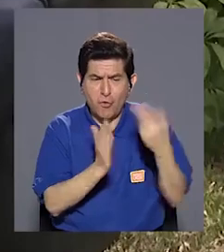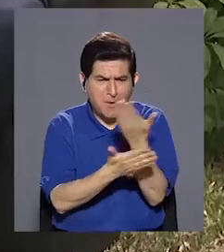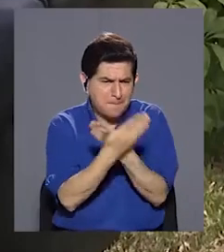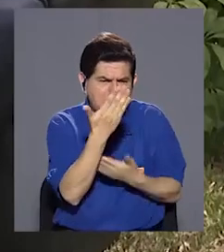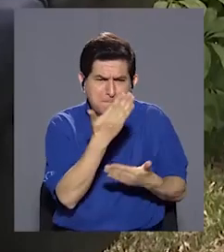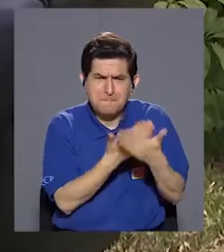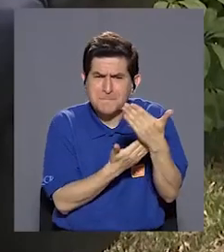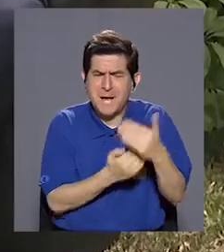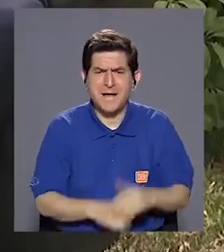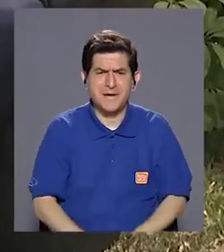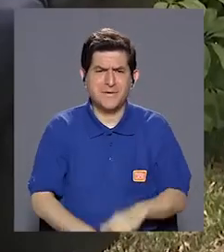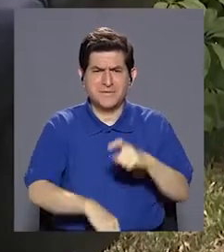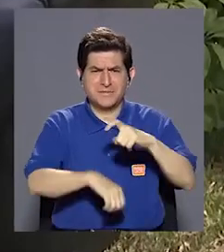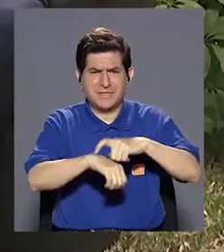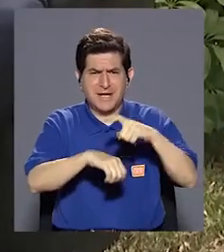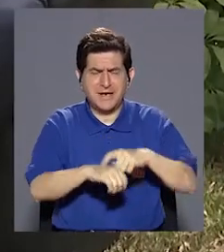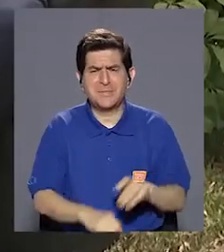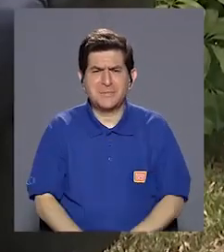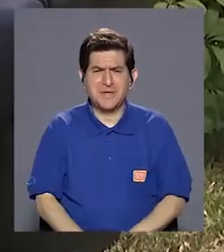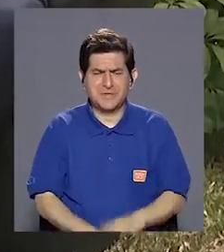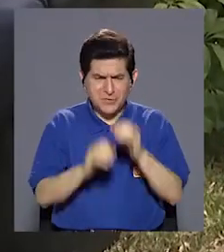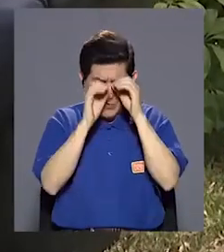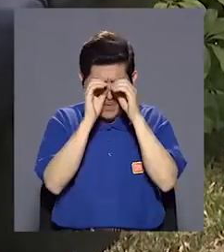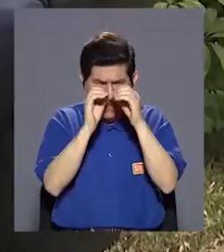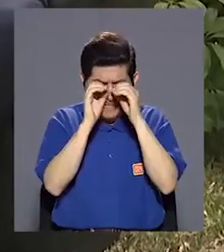de las manos en la transmisión